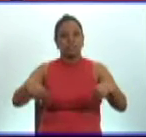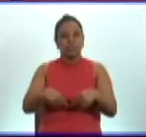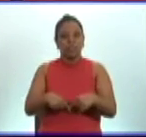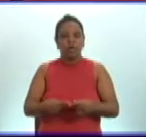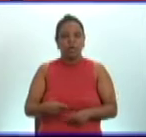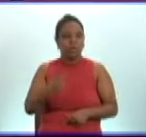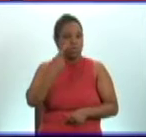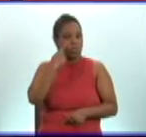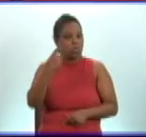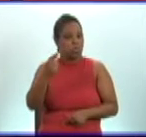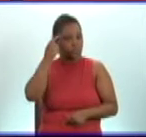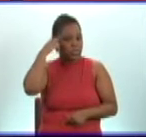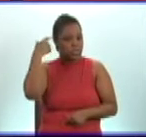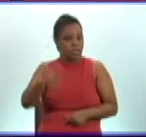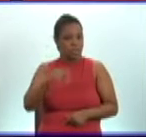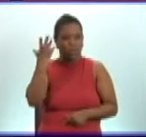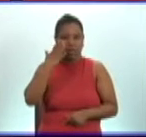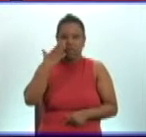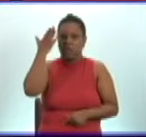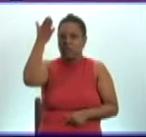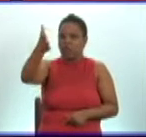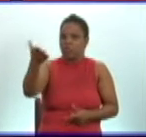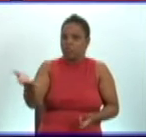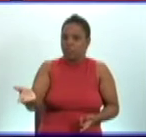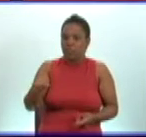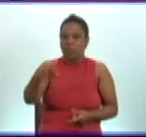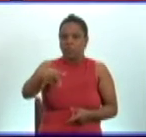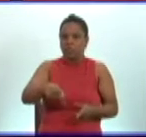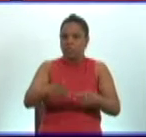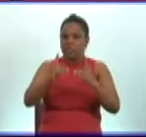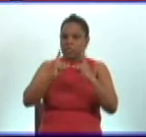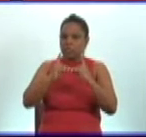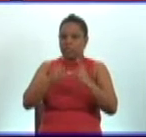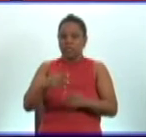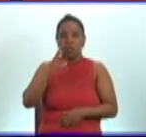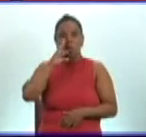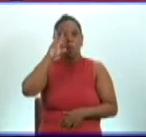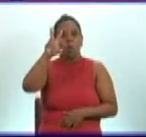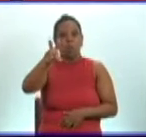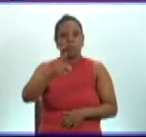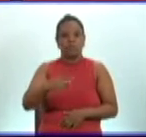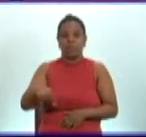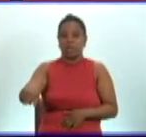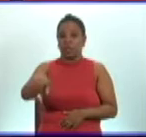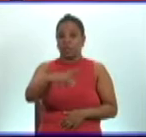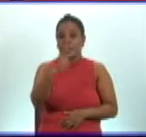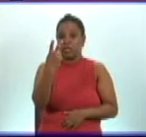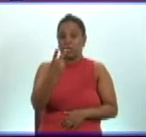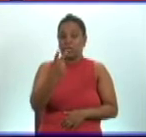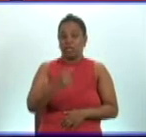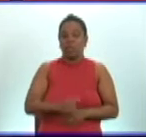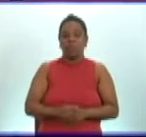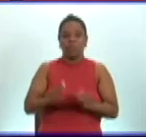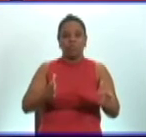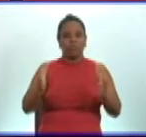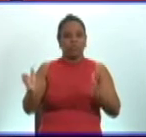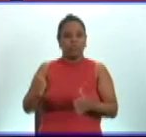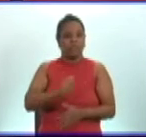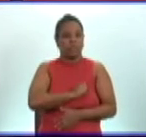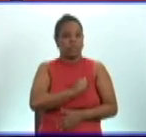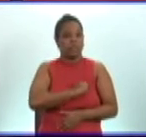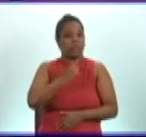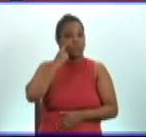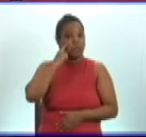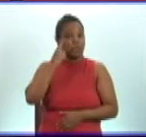ni siquiera quiénes fueron los que estuvieron presentes en ese cementerio. Observemos esta segunda escena y quiero que presten atención también en la actitud